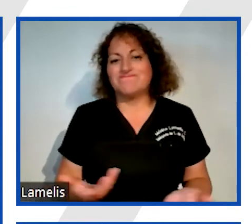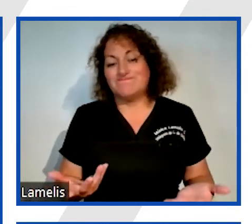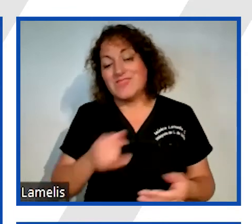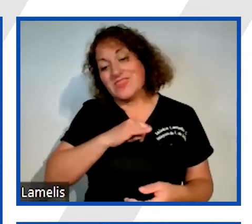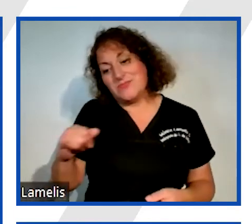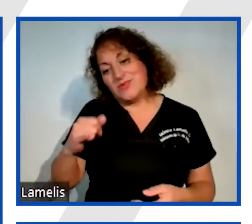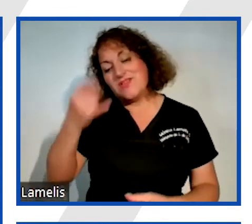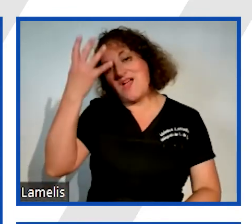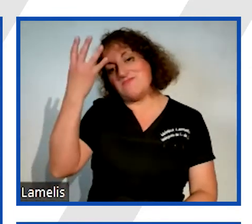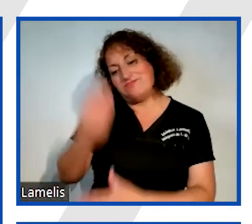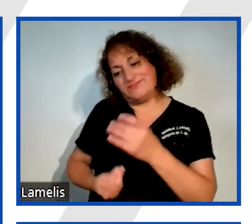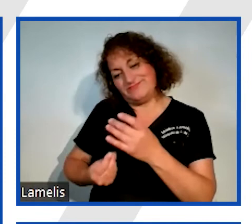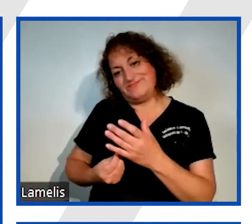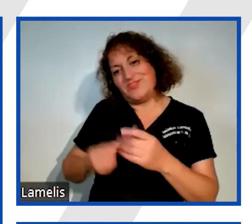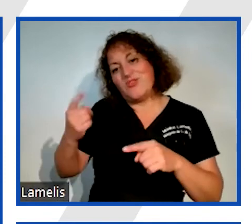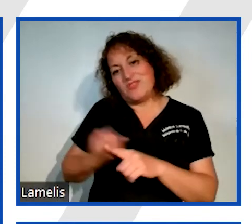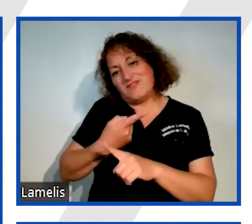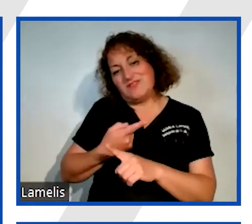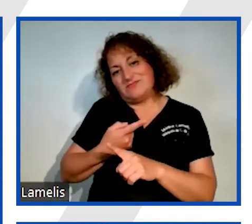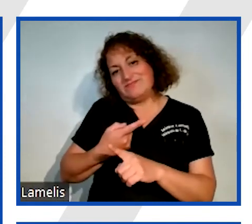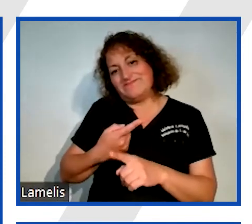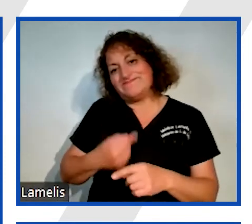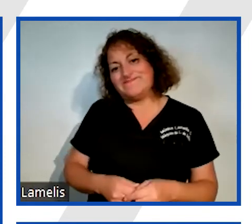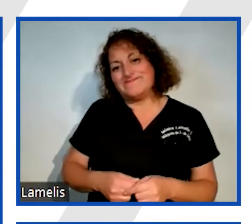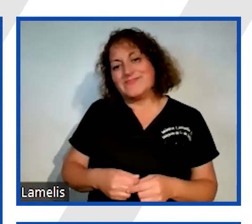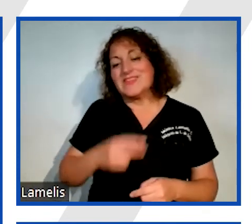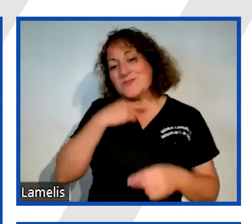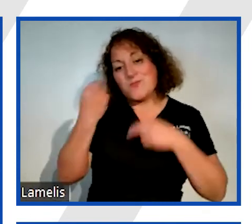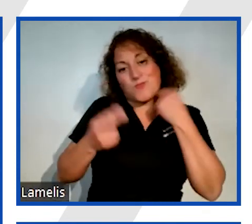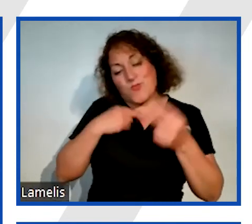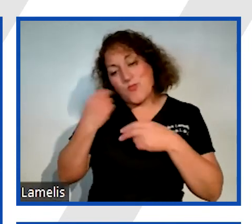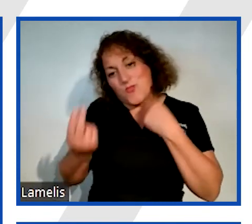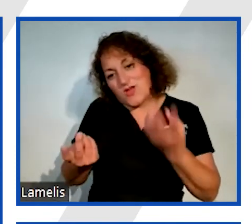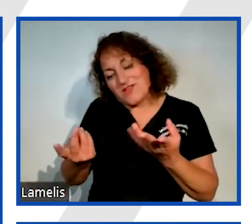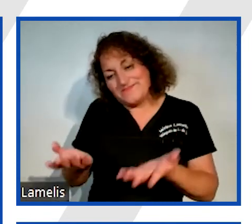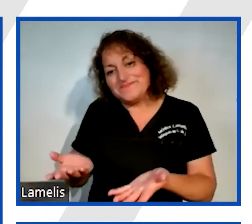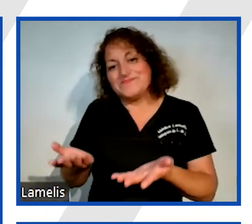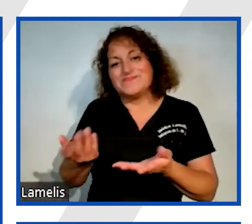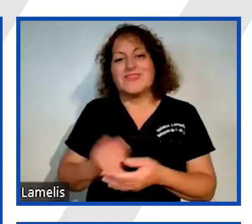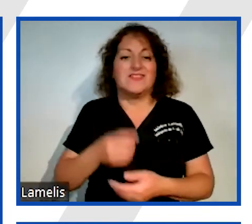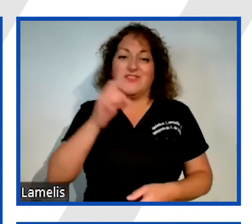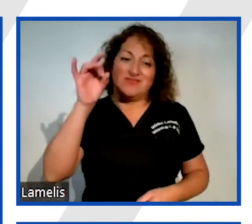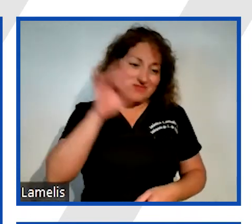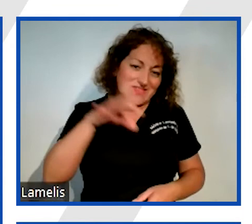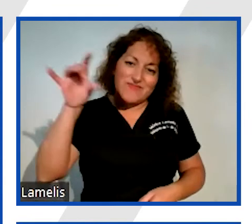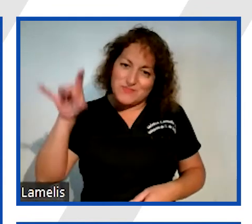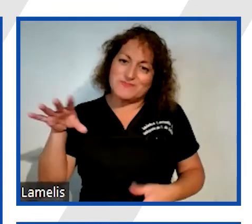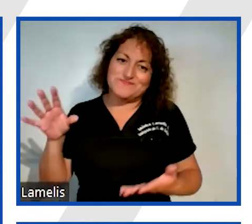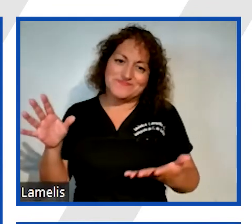famosa que todos conocemos que la de los la de los dinosaurios pero